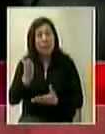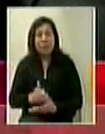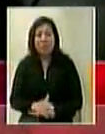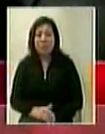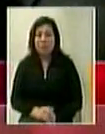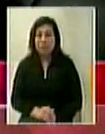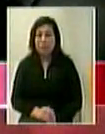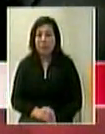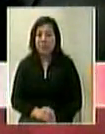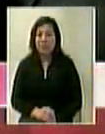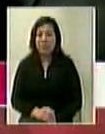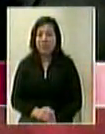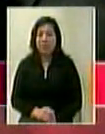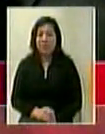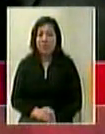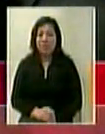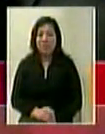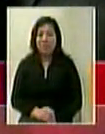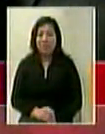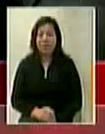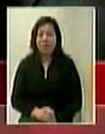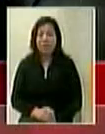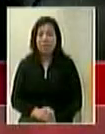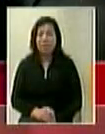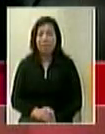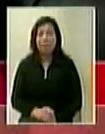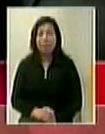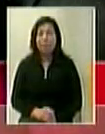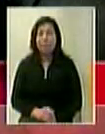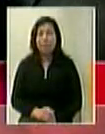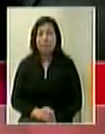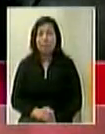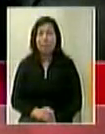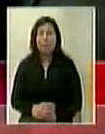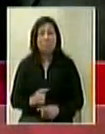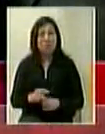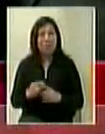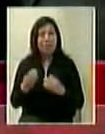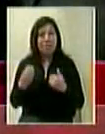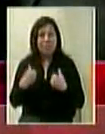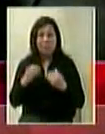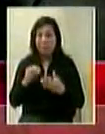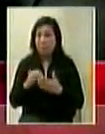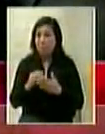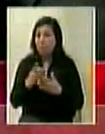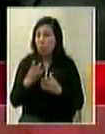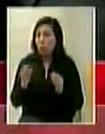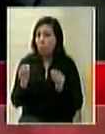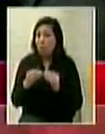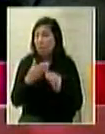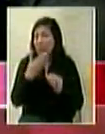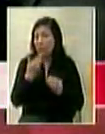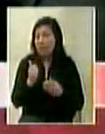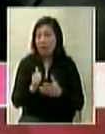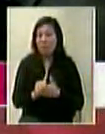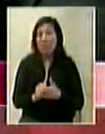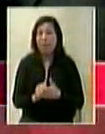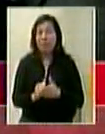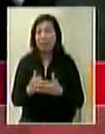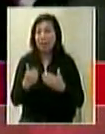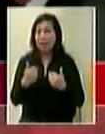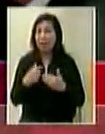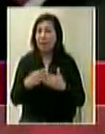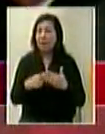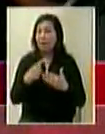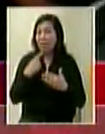son capaces de muchas cosas, ¿eh? O sea, yo no quiero sobrevalorarlos, pero objetivamente la eventualidad de un secuestro de un interno, que debo